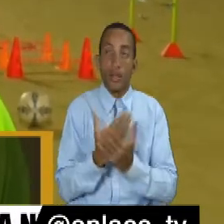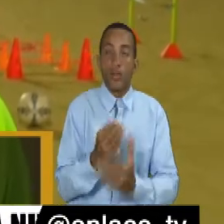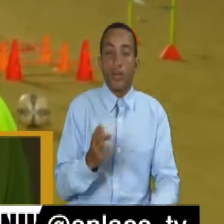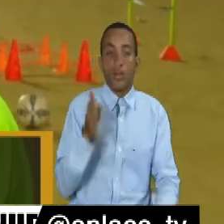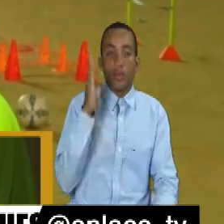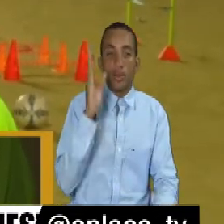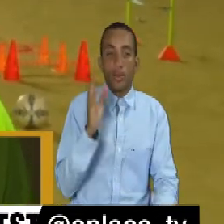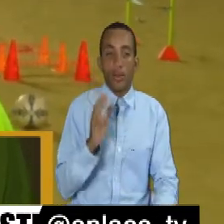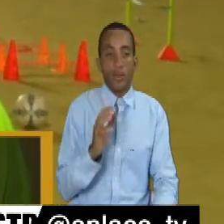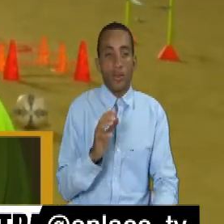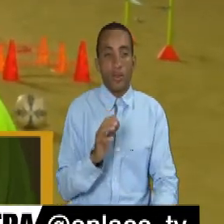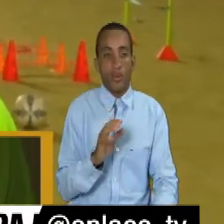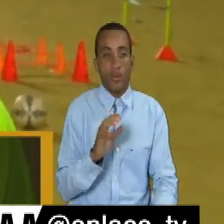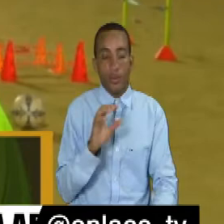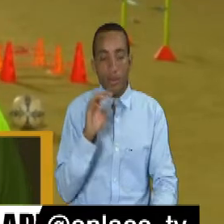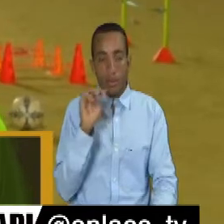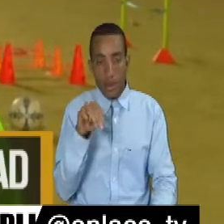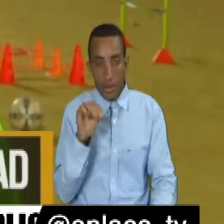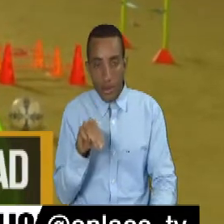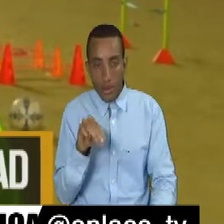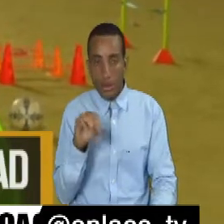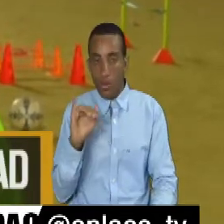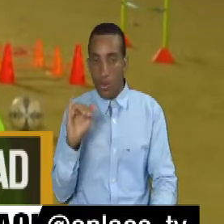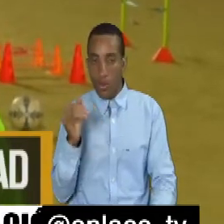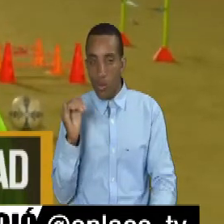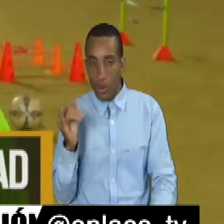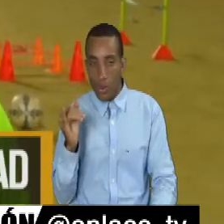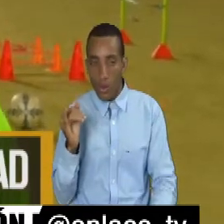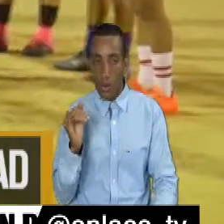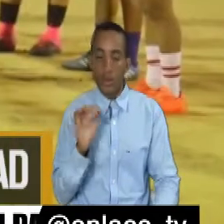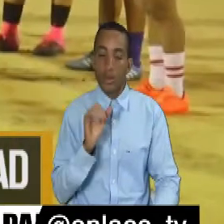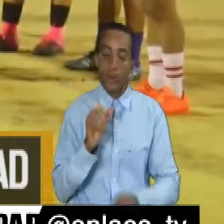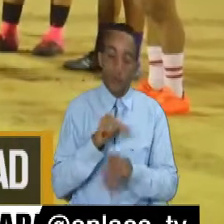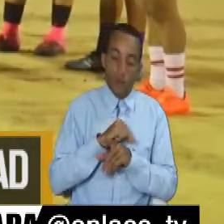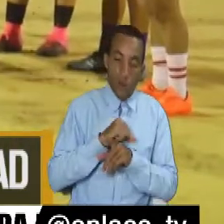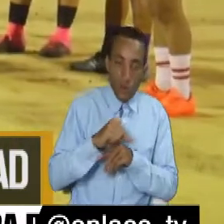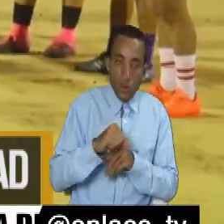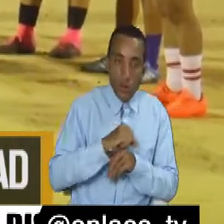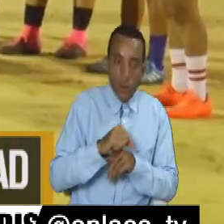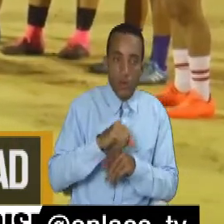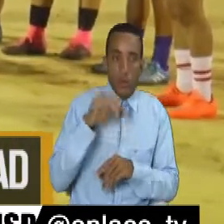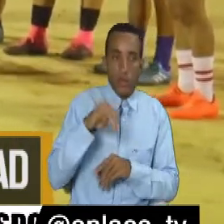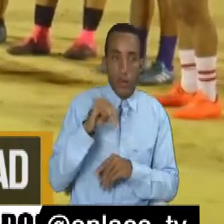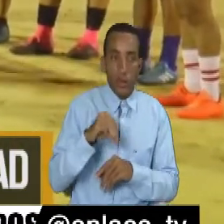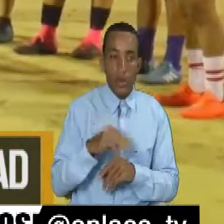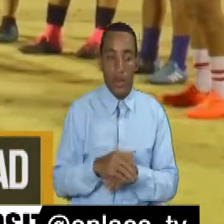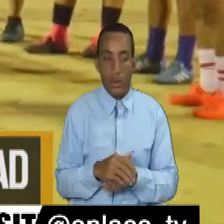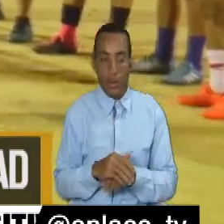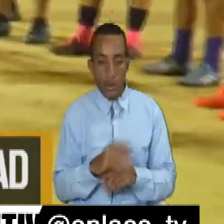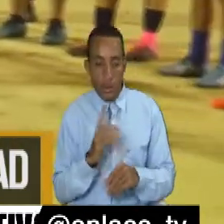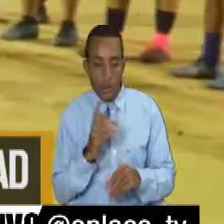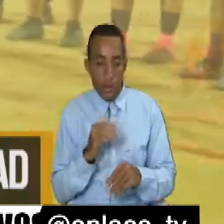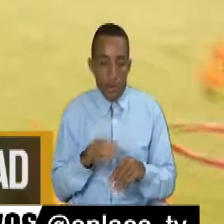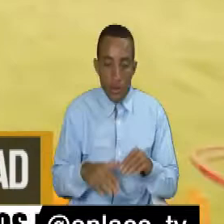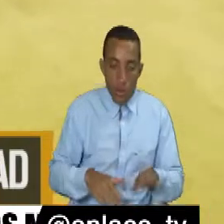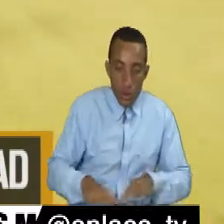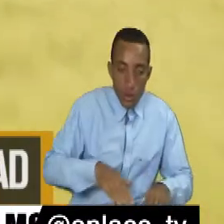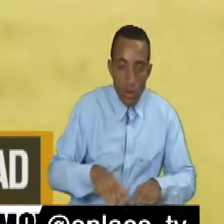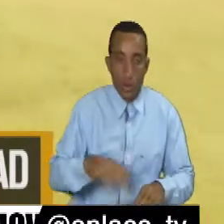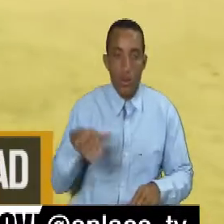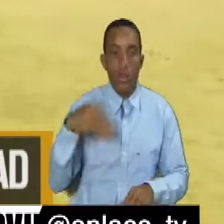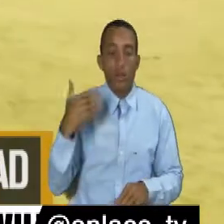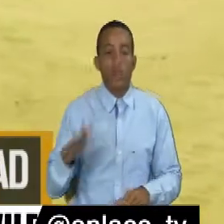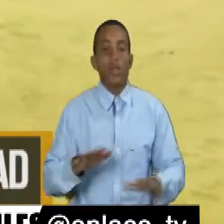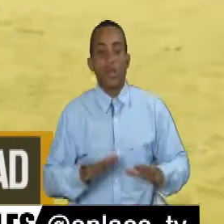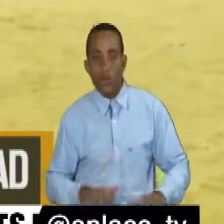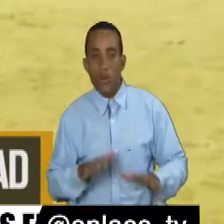martes y jueves, hemos tenido muchos entrenamientos. Los martes hacemos trabajos tácticos, los jueves hacemos trabajos físicos, y gracias